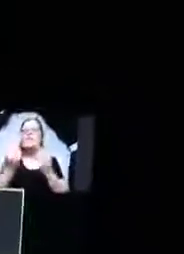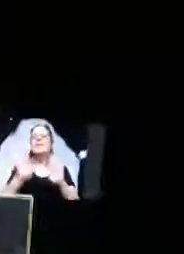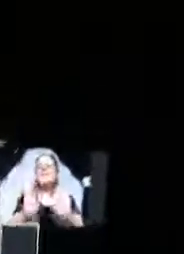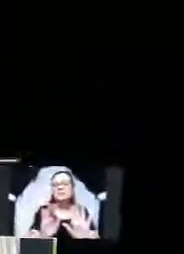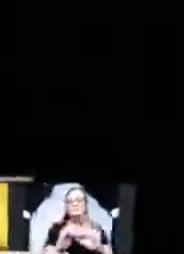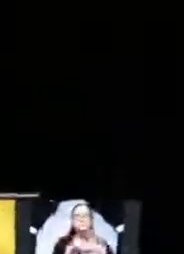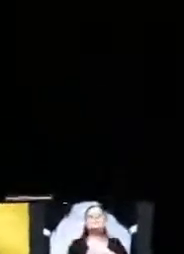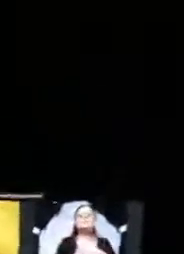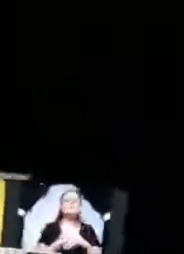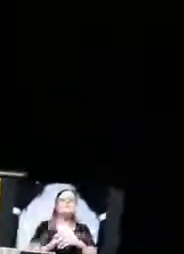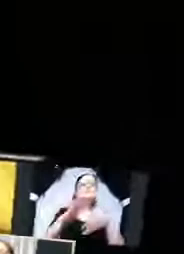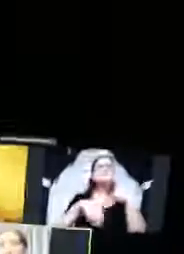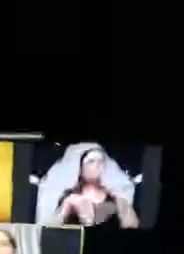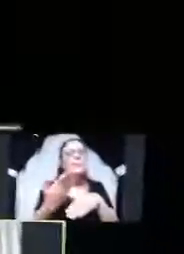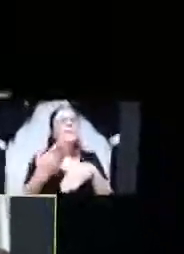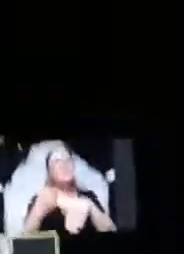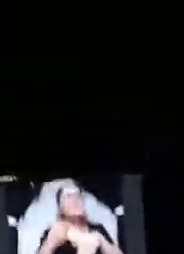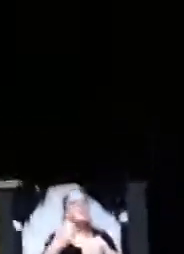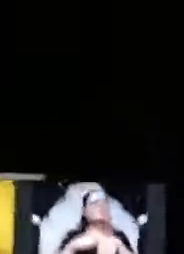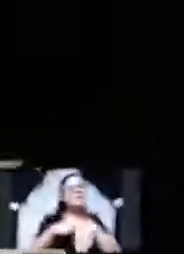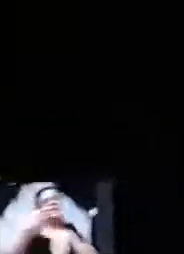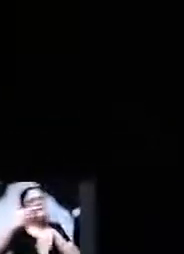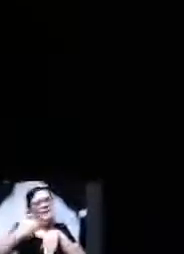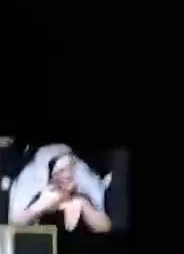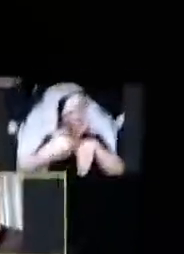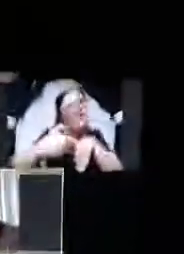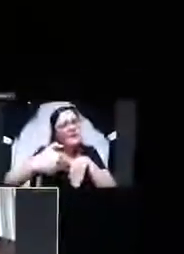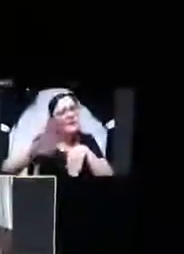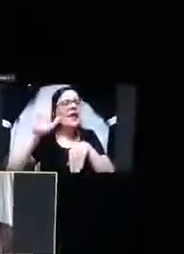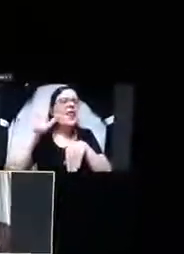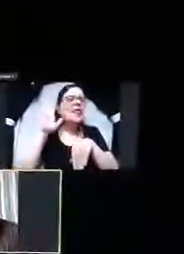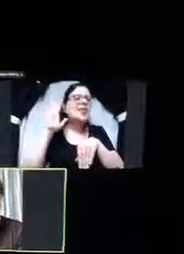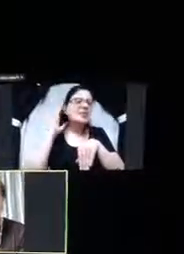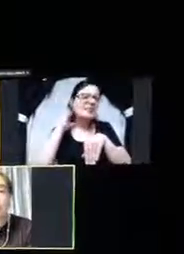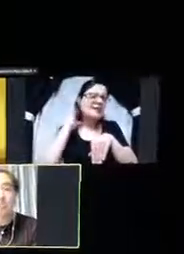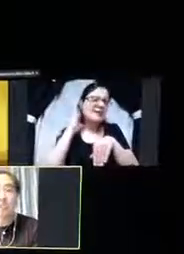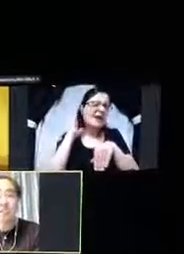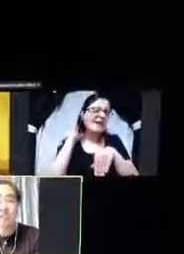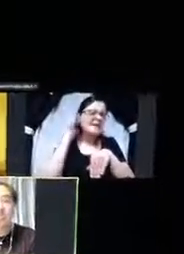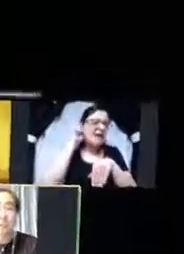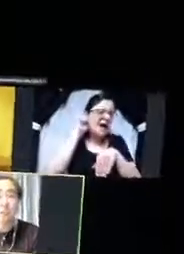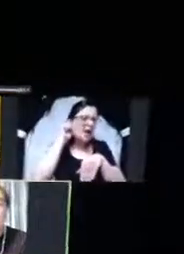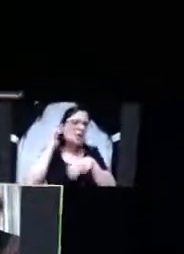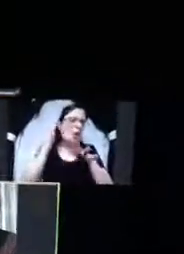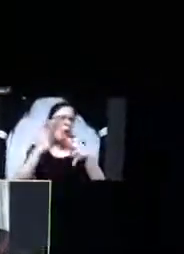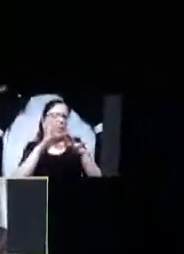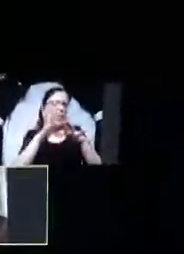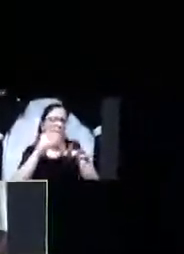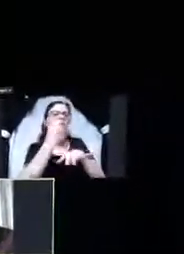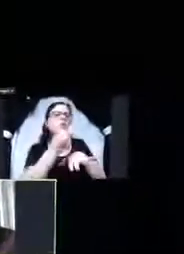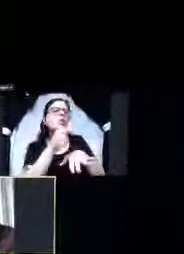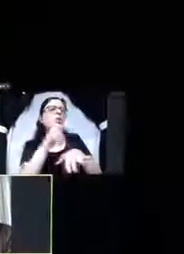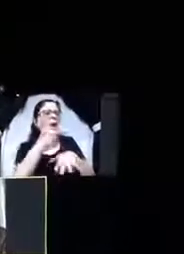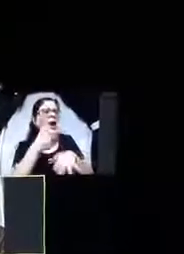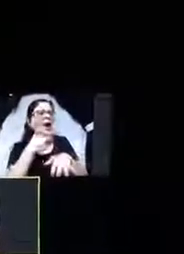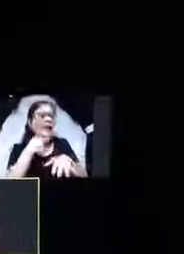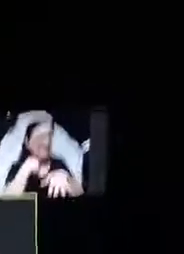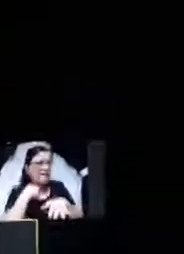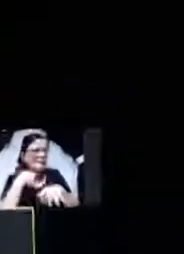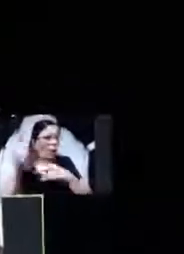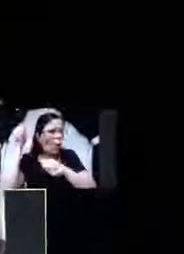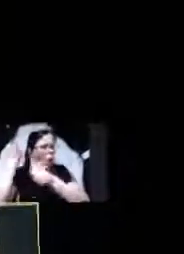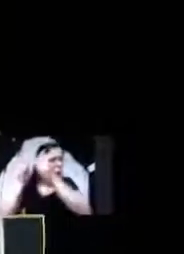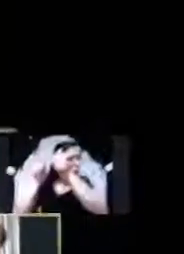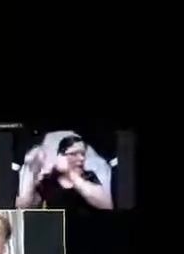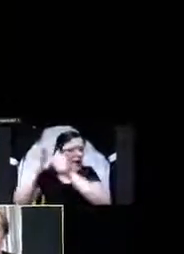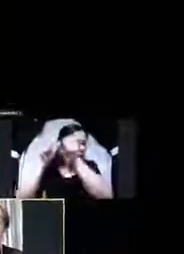Ahora, después de un tiempo, creo que fue a los 16 años más o menos, yo le pregunté a Milo si se quería operar. Y ella